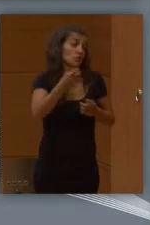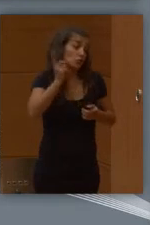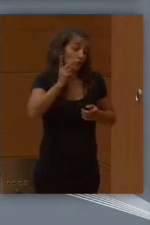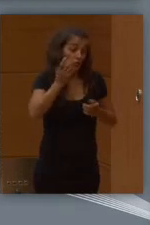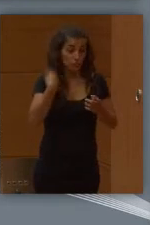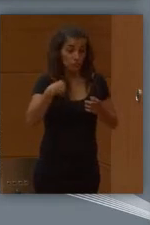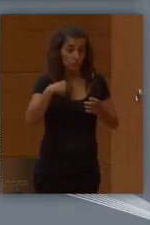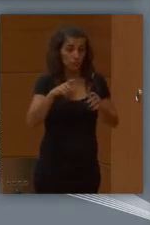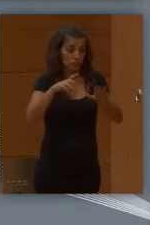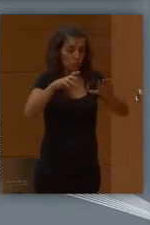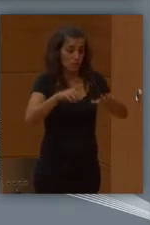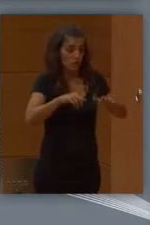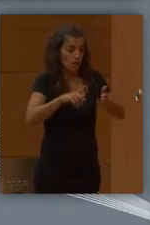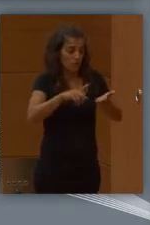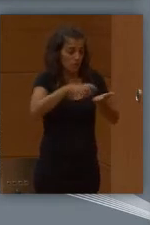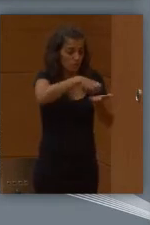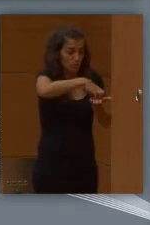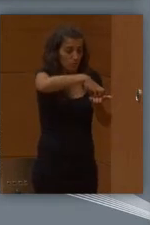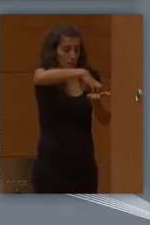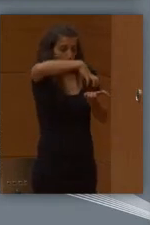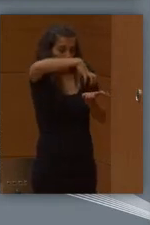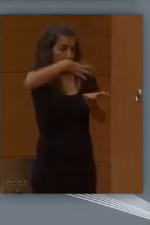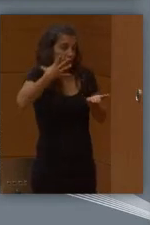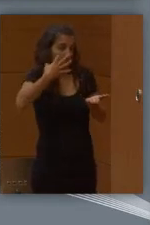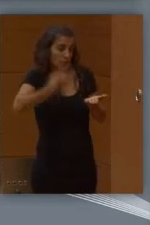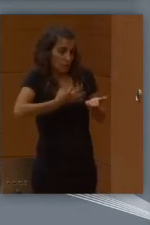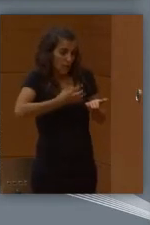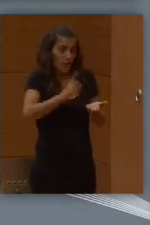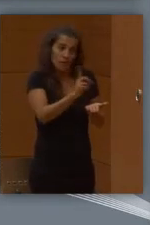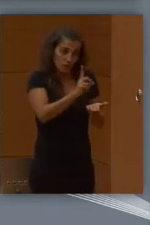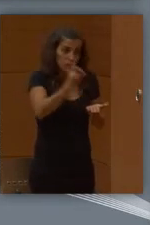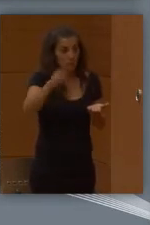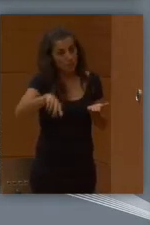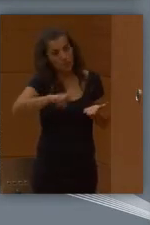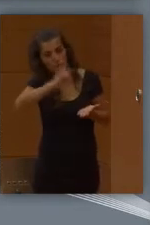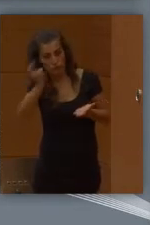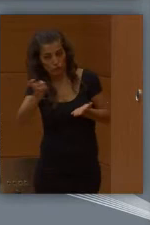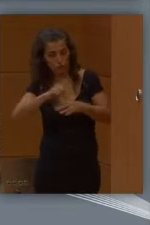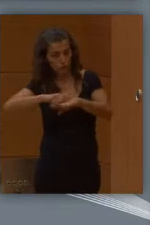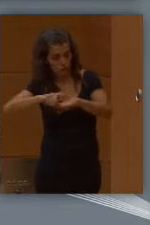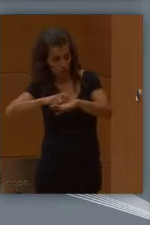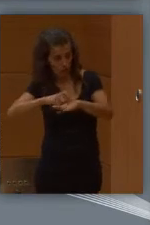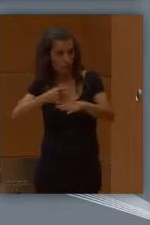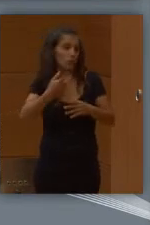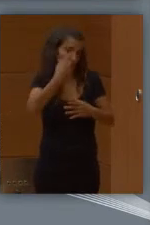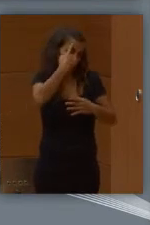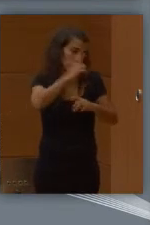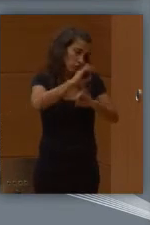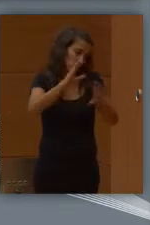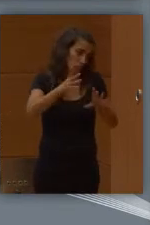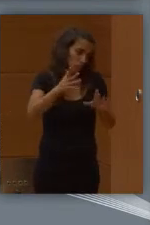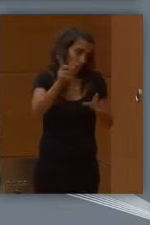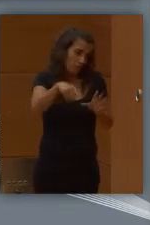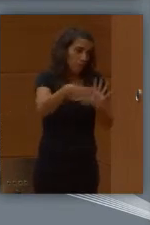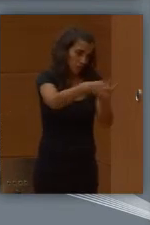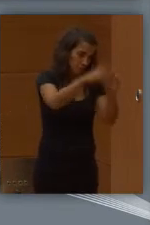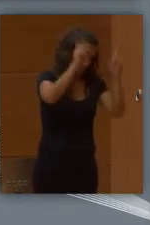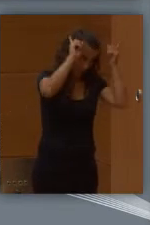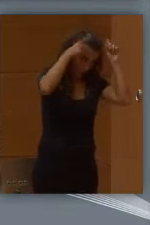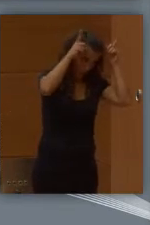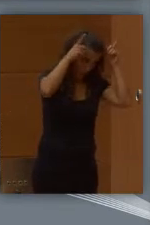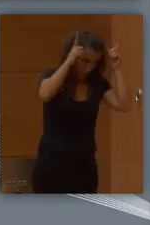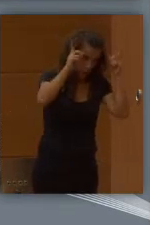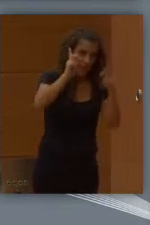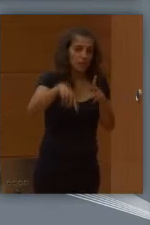diseñada teniendo en cuenta las características del dispositivo en concreto, de esa tablet. Por supuesto, para Android, también la hemos diseñado